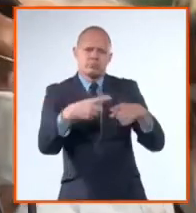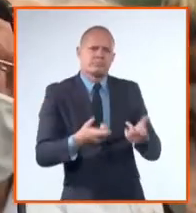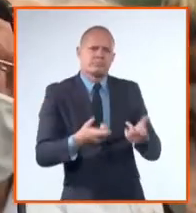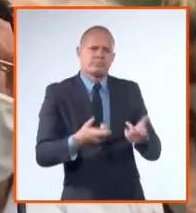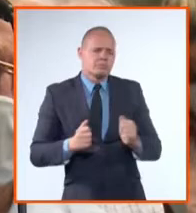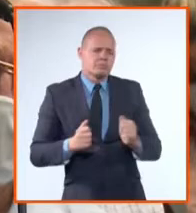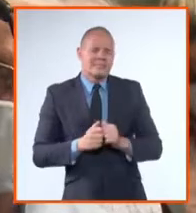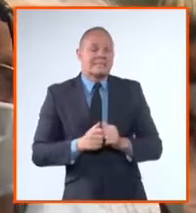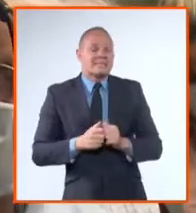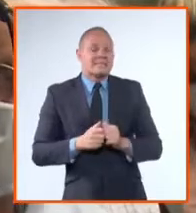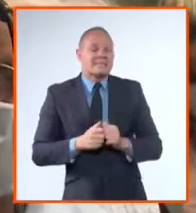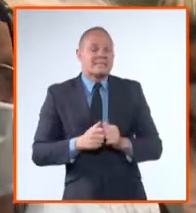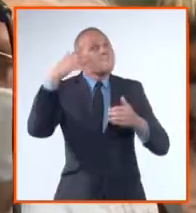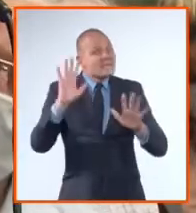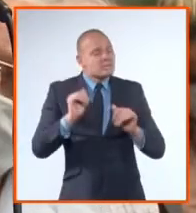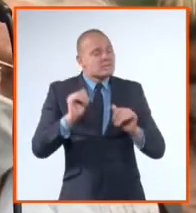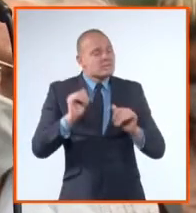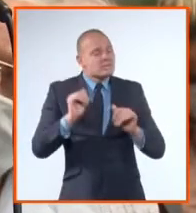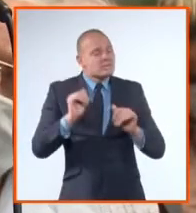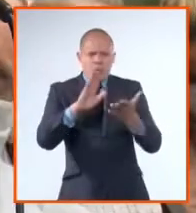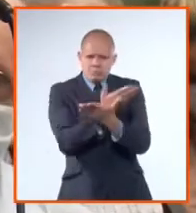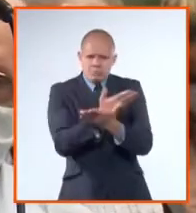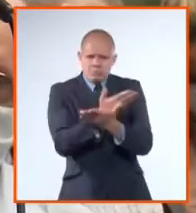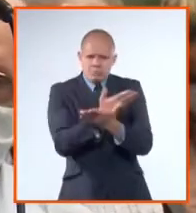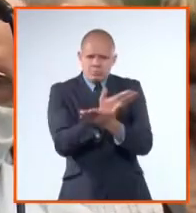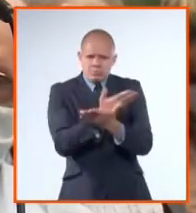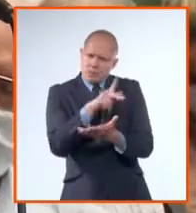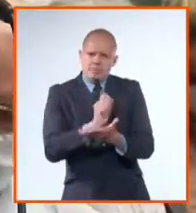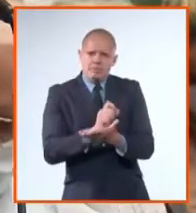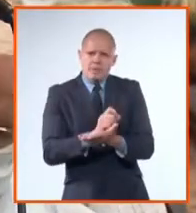En la relación entre ciencia y política